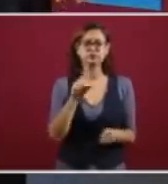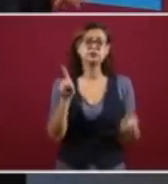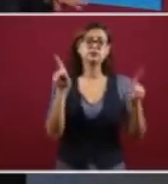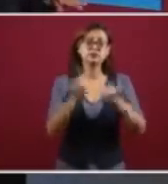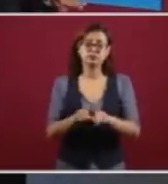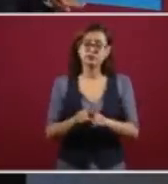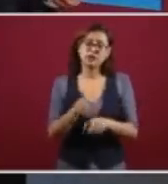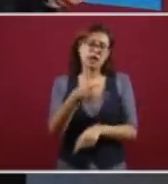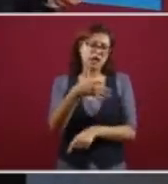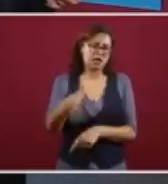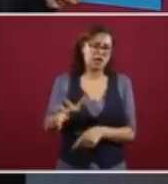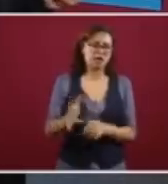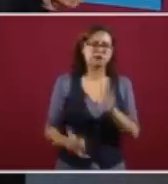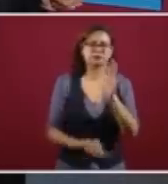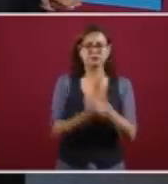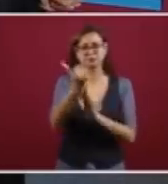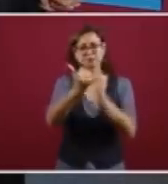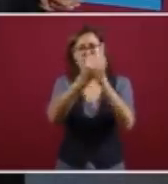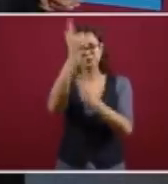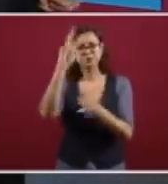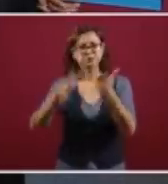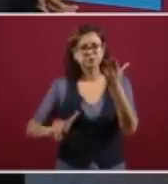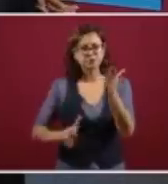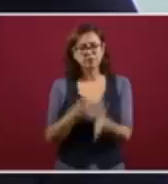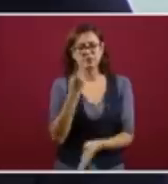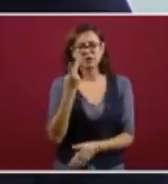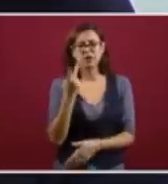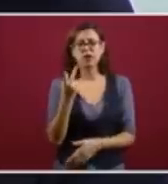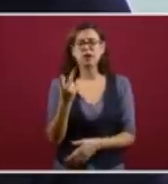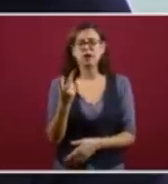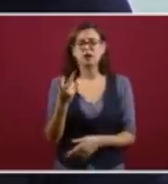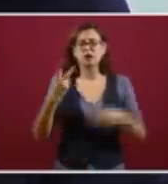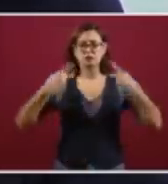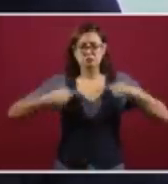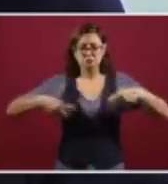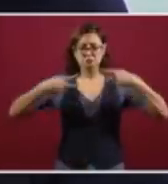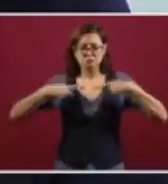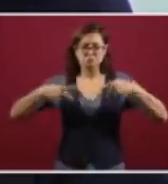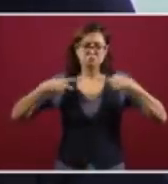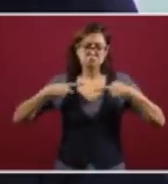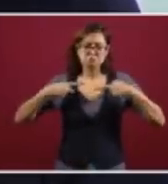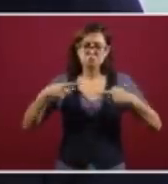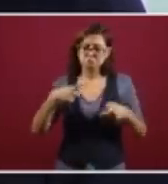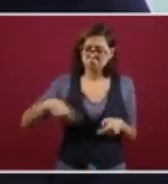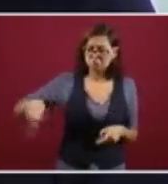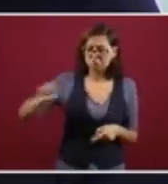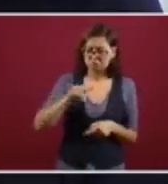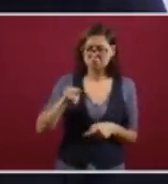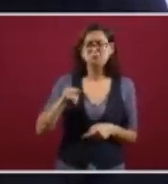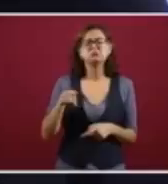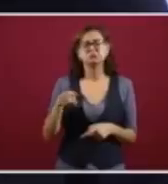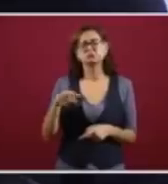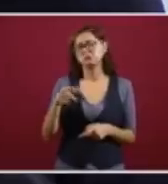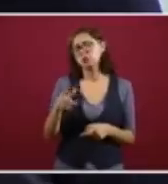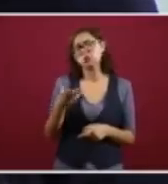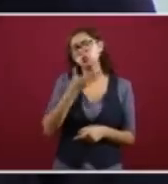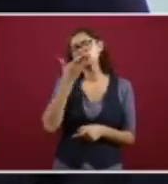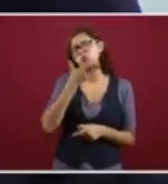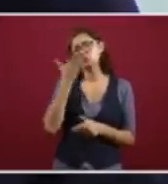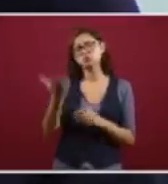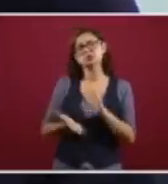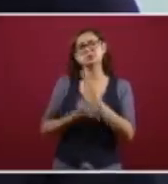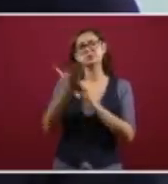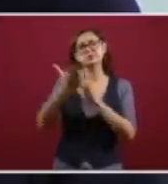restauración, capacitando a personas que ya de por sí se dedicaban a la construcción, pero para